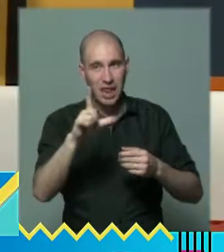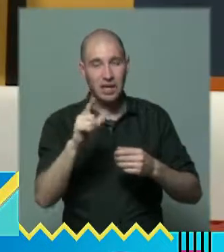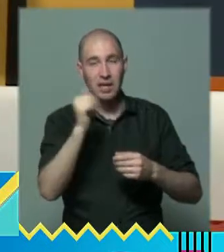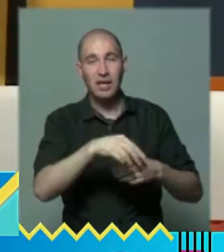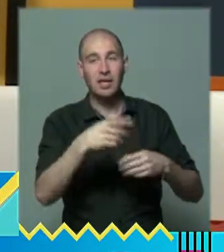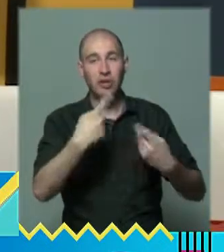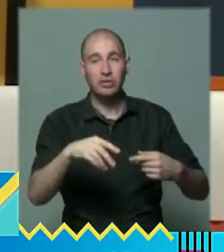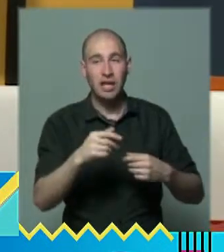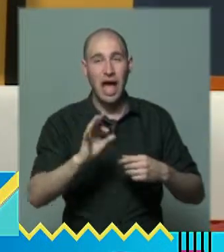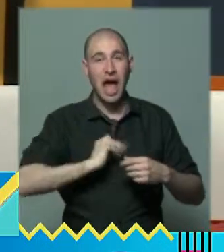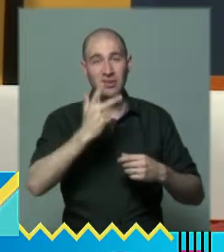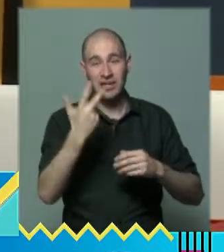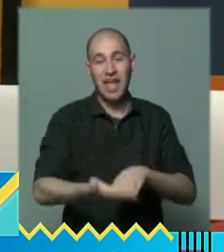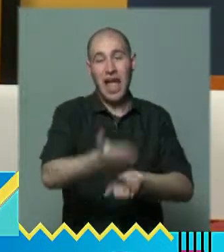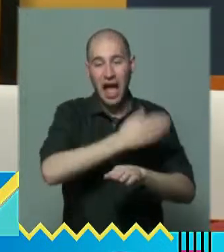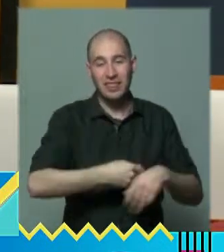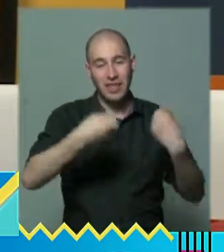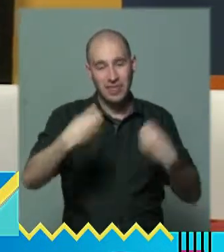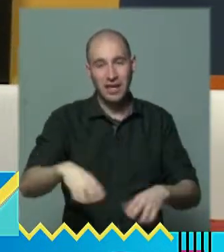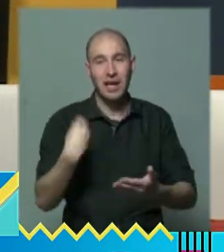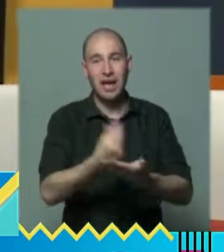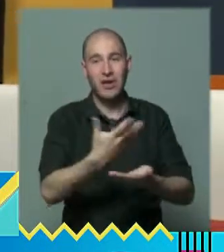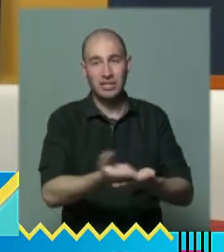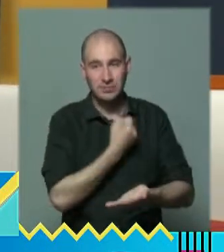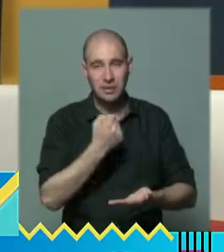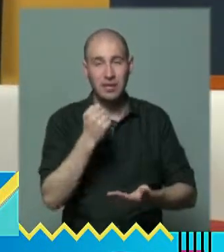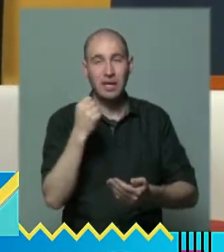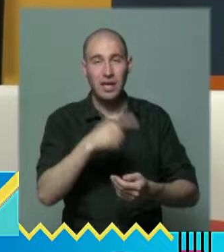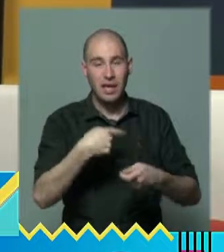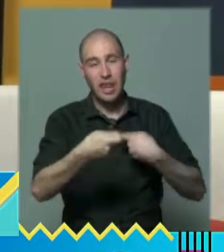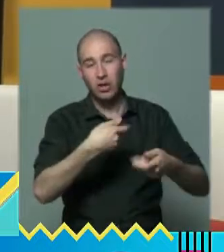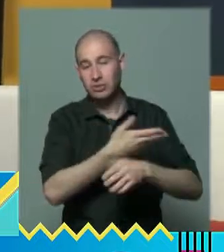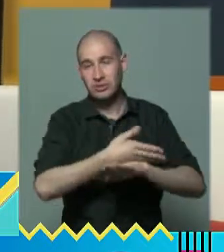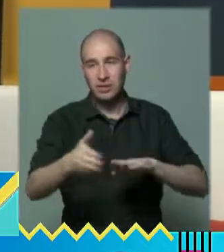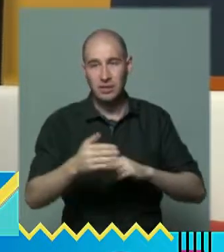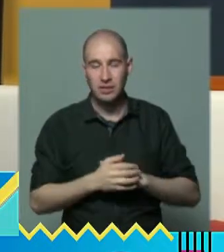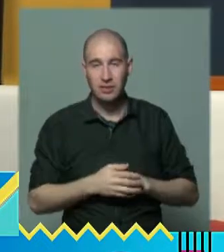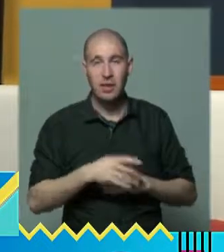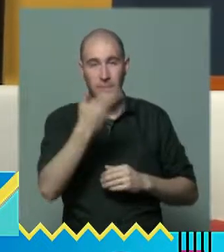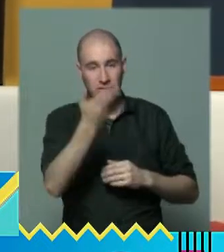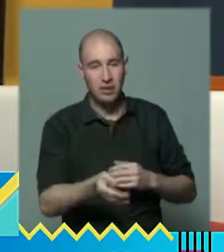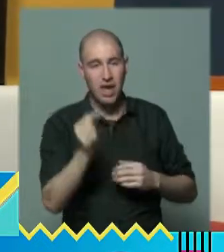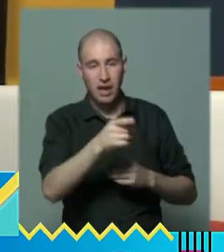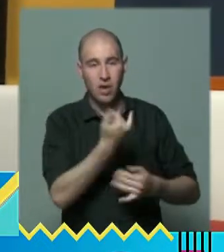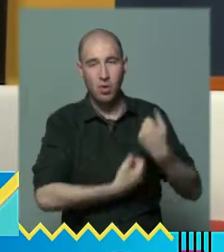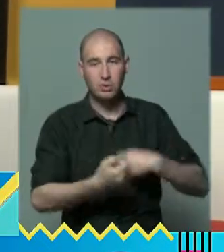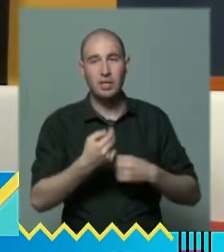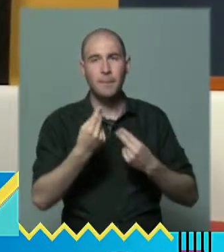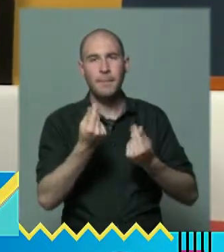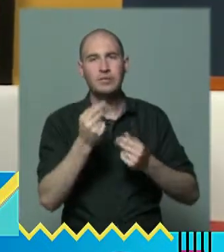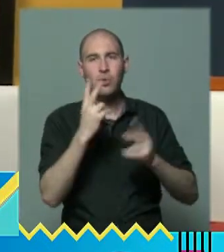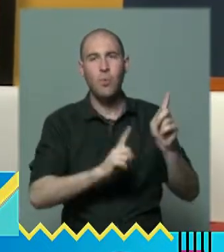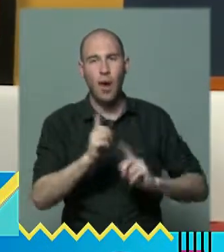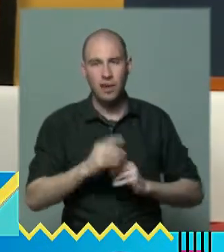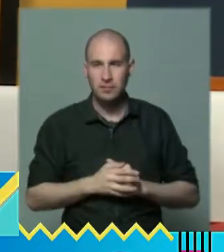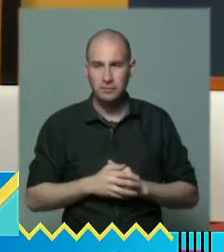haberse desprendido con 3 años de anterioridad para aceptar el cargo. Lo aceptó y siguió haciendo negocio. Este mismo sujeto es el que nos dice ahora cuáles son las tarifas